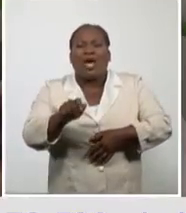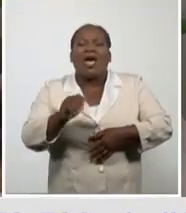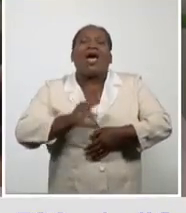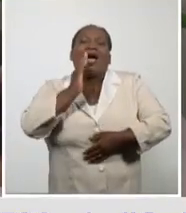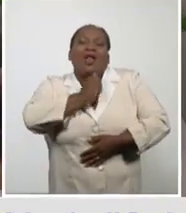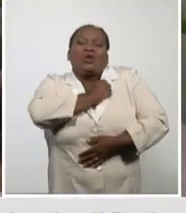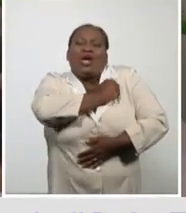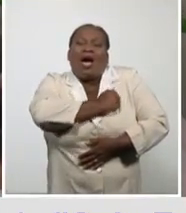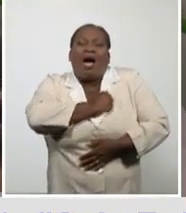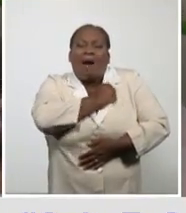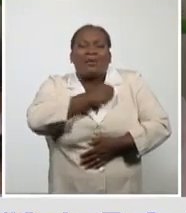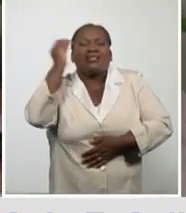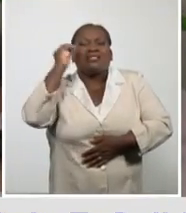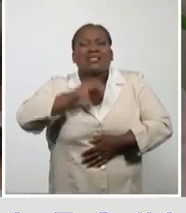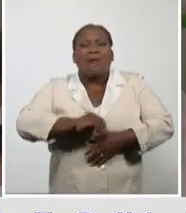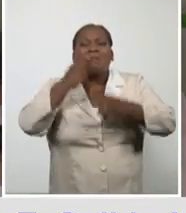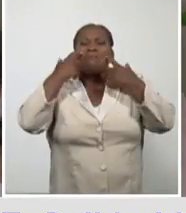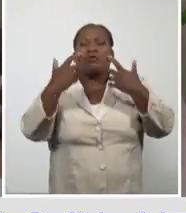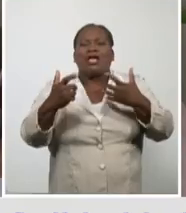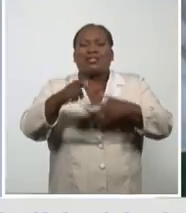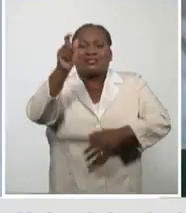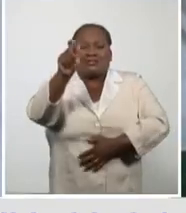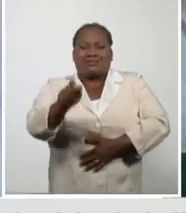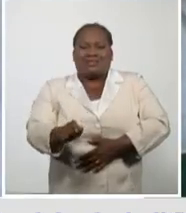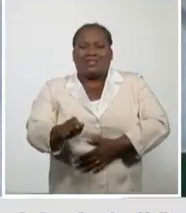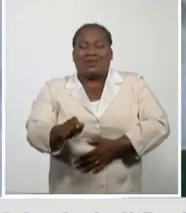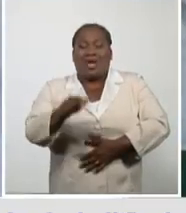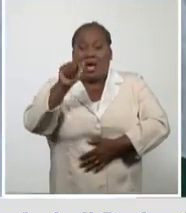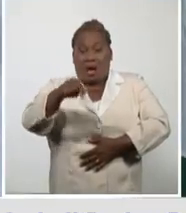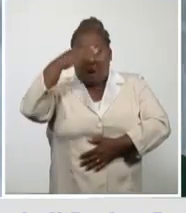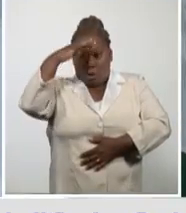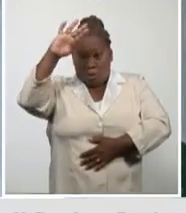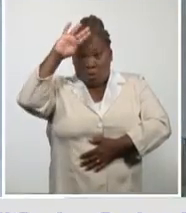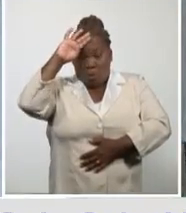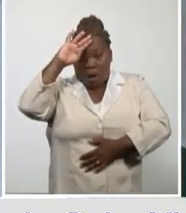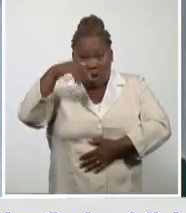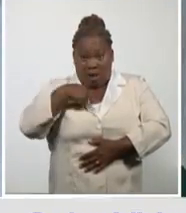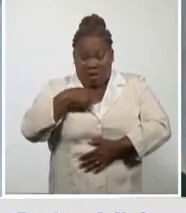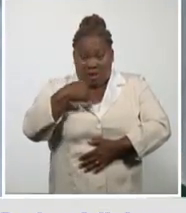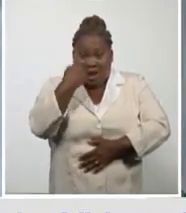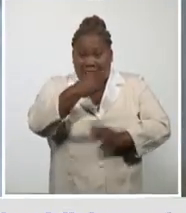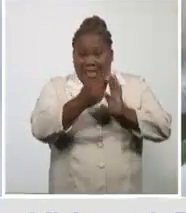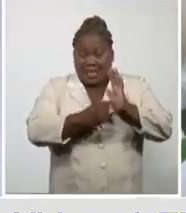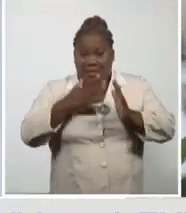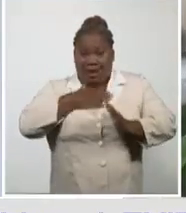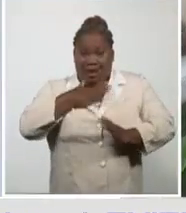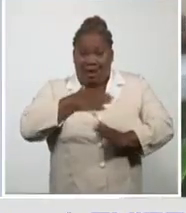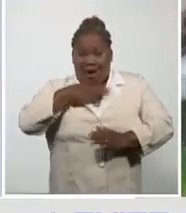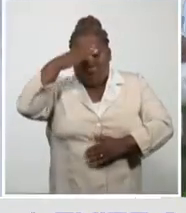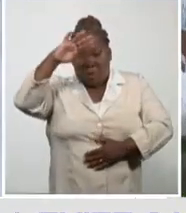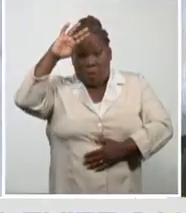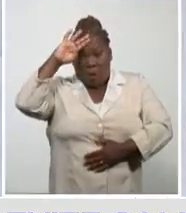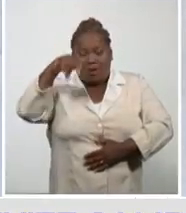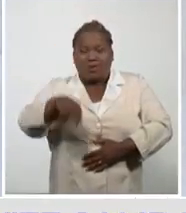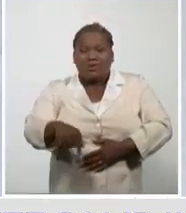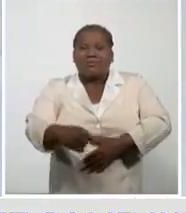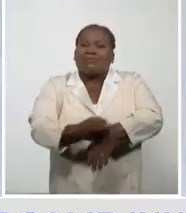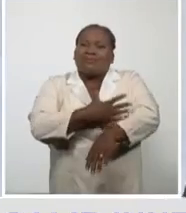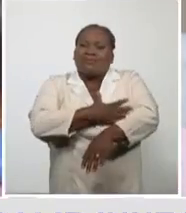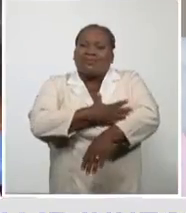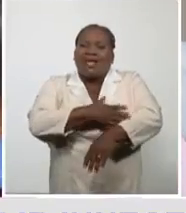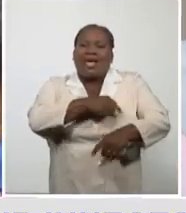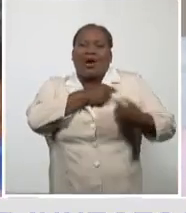saben del valor de un ser humano. Es esta nuestra Cuba y su gente, que en tiempos difíciles estremece corazones y